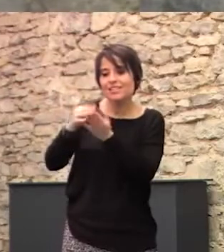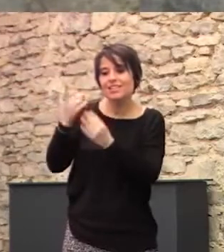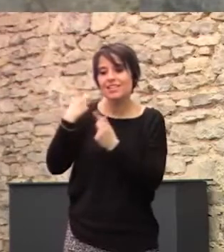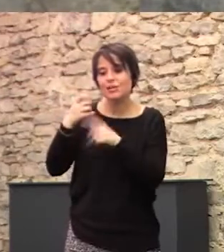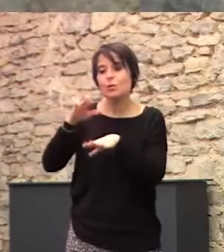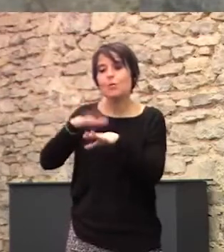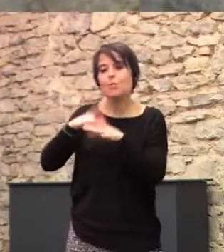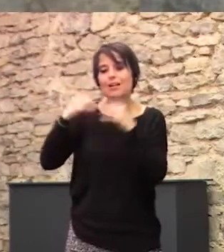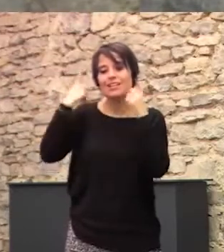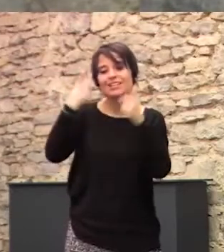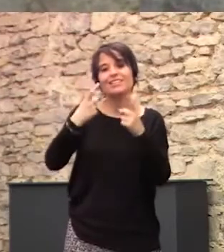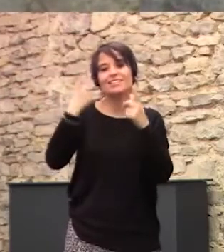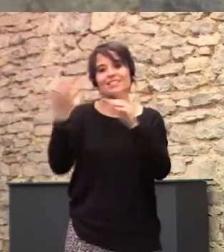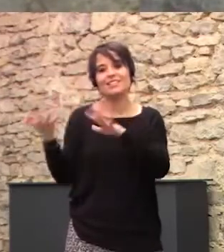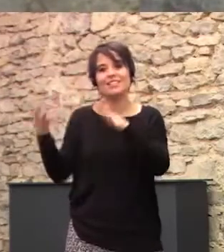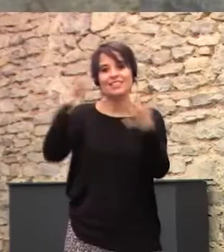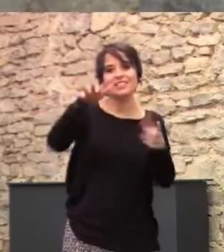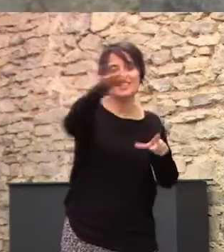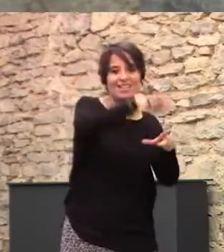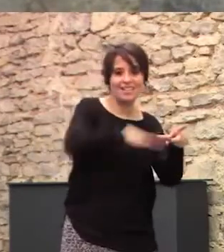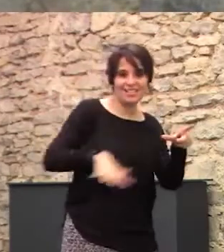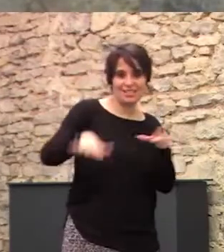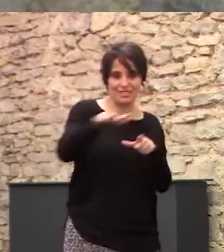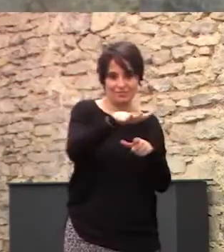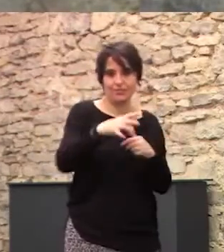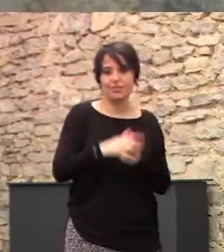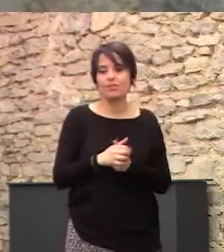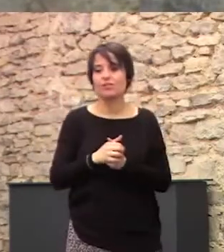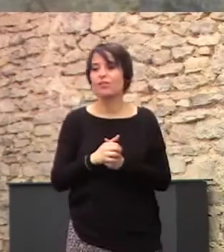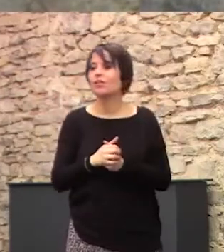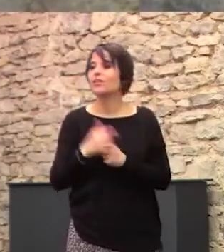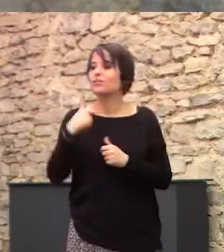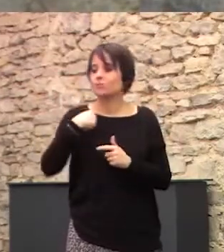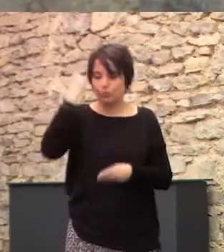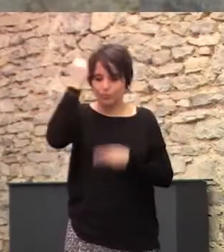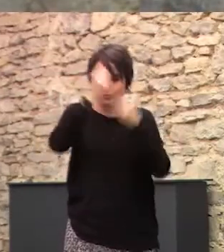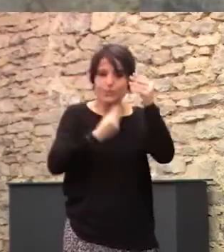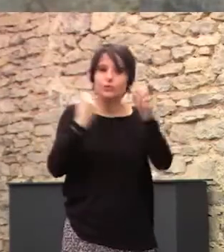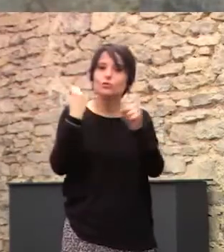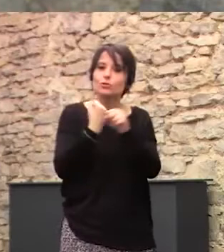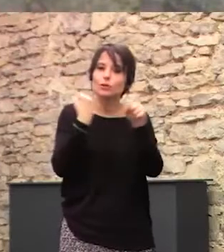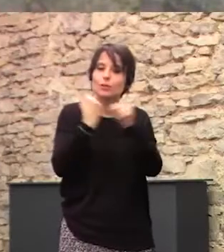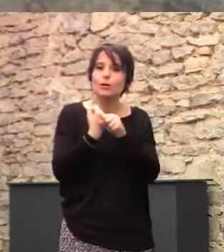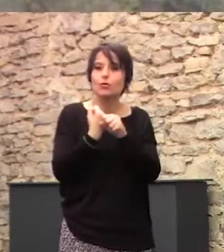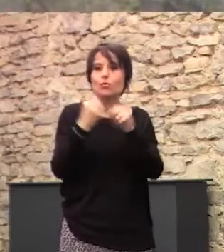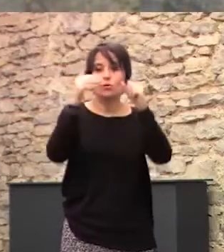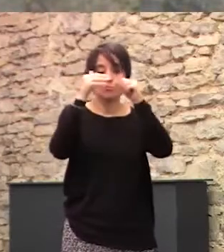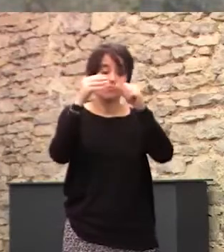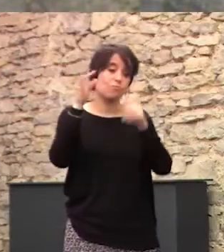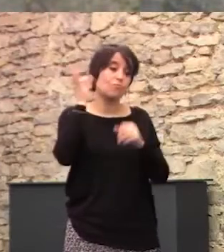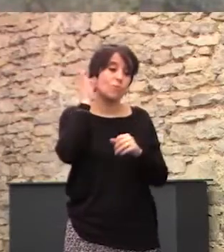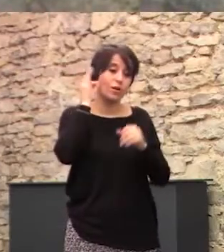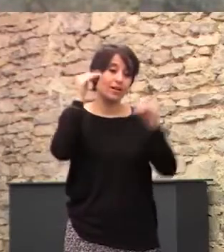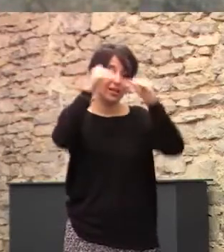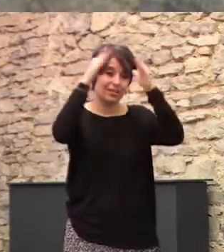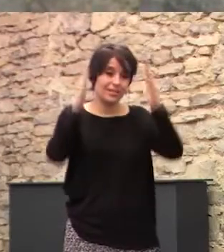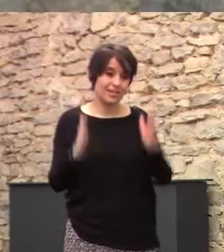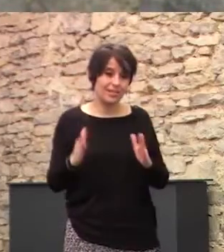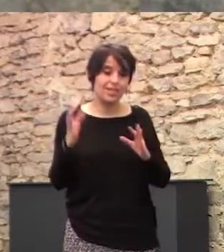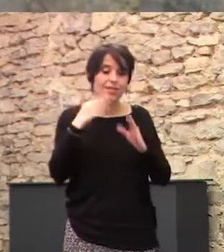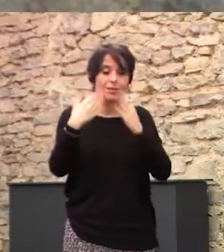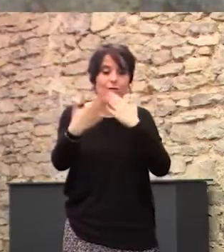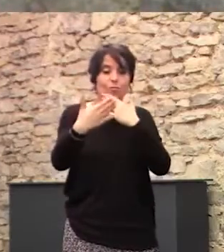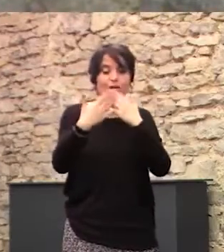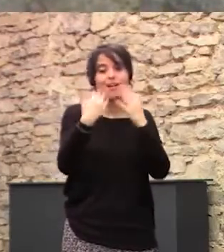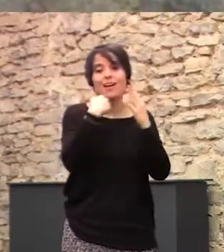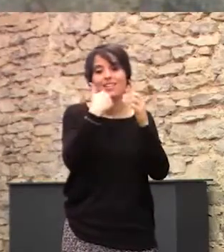para llevarlos, digamos, a estos espacios. Yo creo que el trabajo con las mujeres internas tiene que ser un trabajo de puerta a